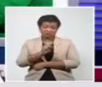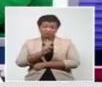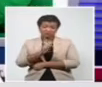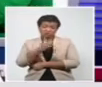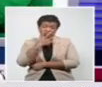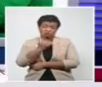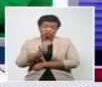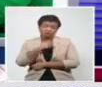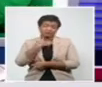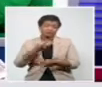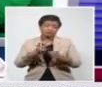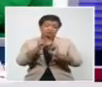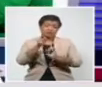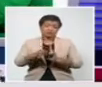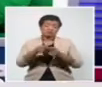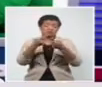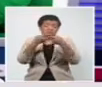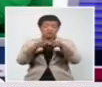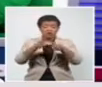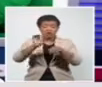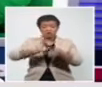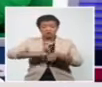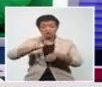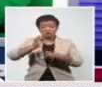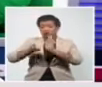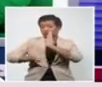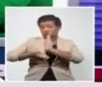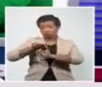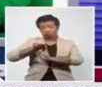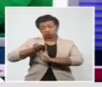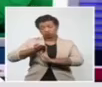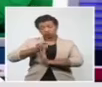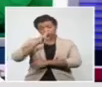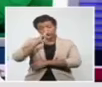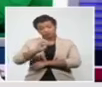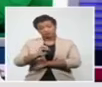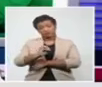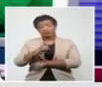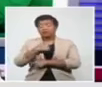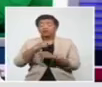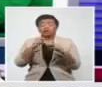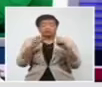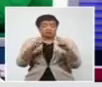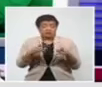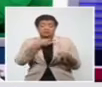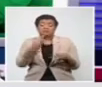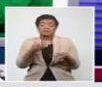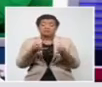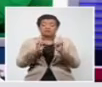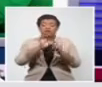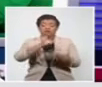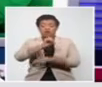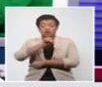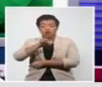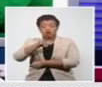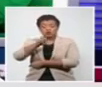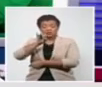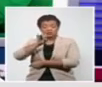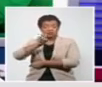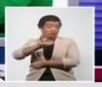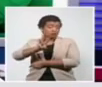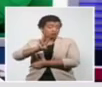pero realmente la tasa no se ha incrementado. Reitero, una letalidad de 0,73, que